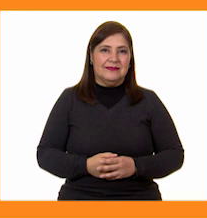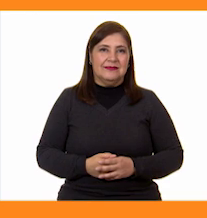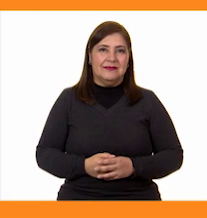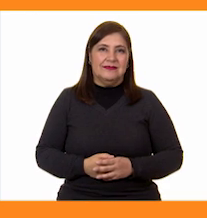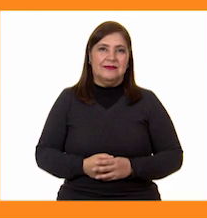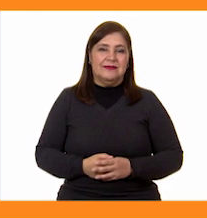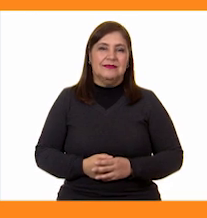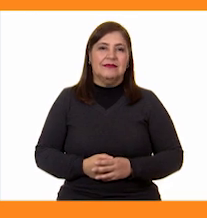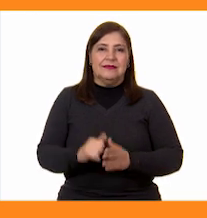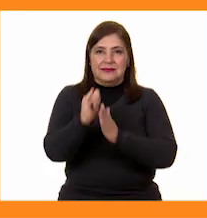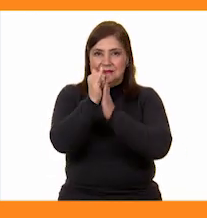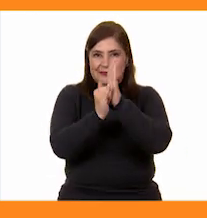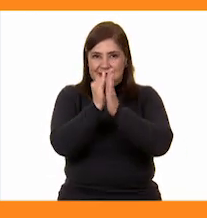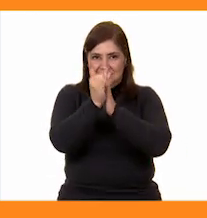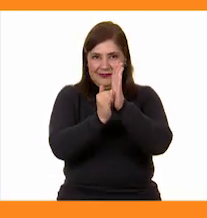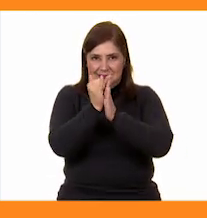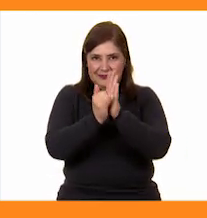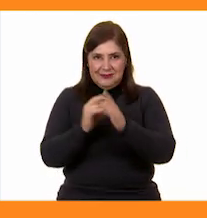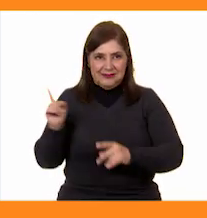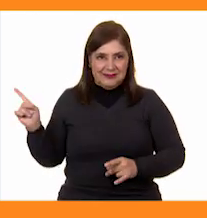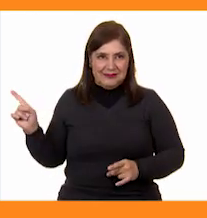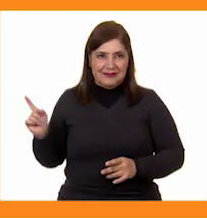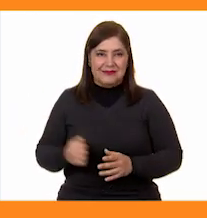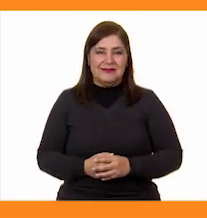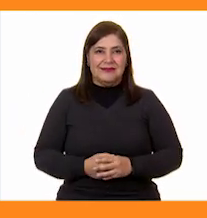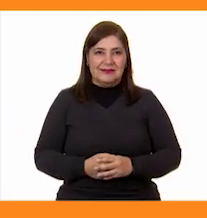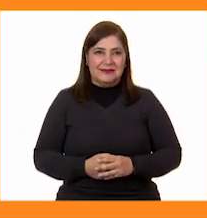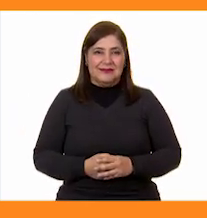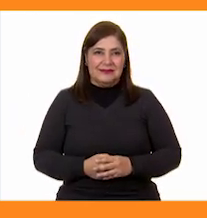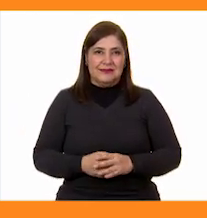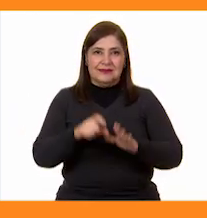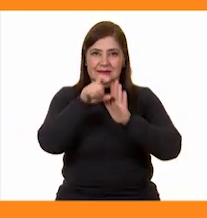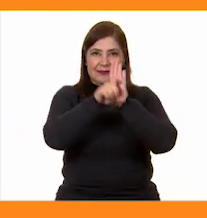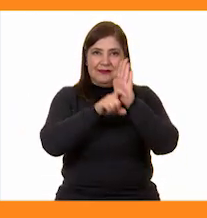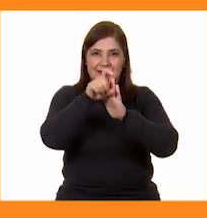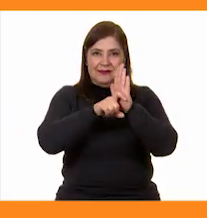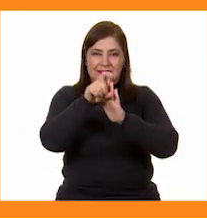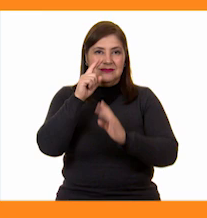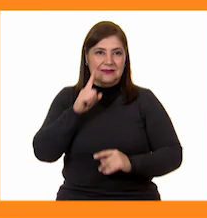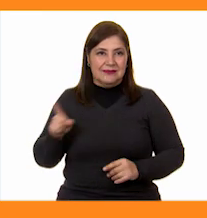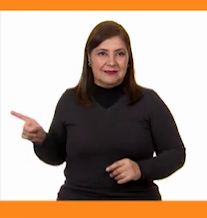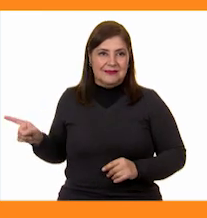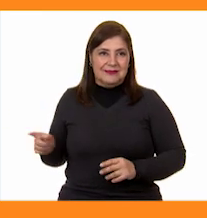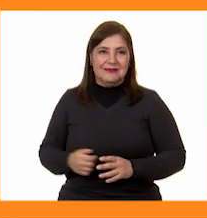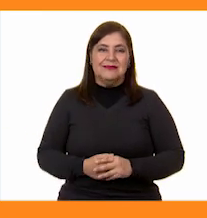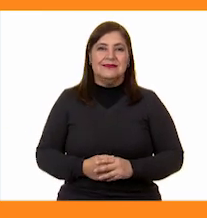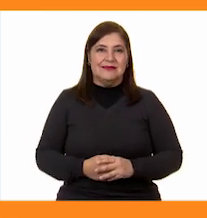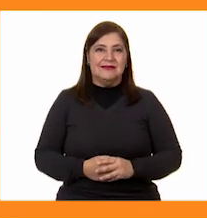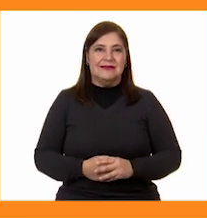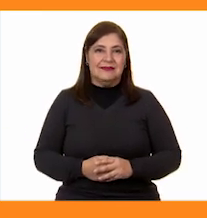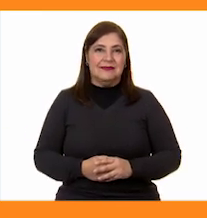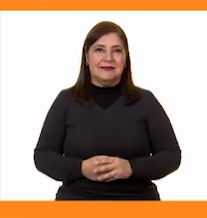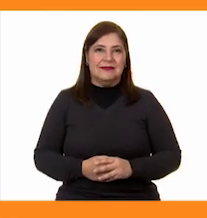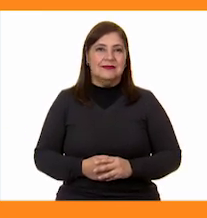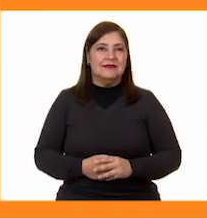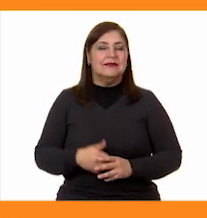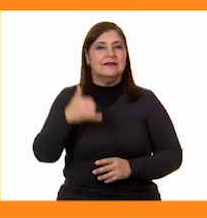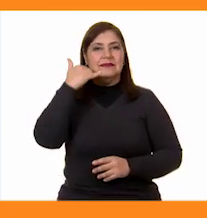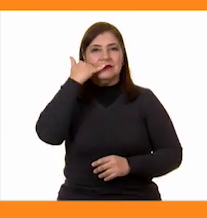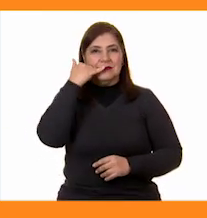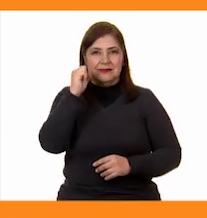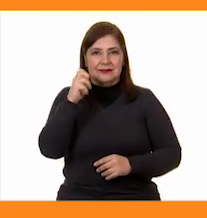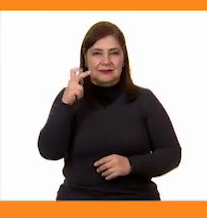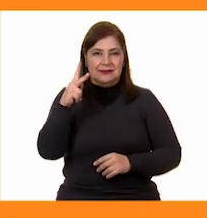@cep_mx. YouTube Canal CEP. Instagram @cep.mx. Teléfonos